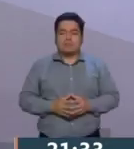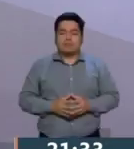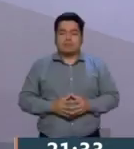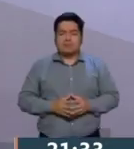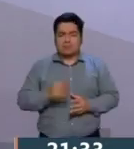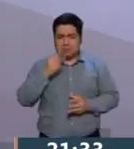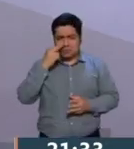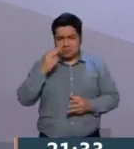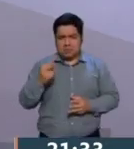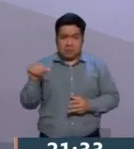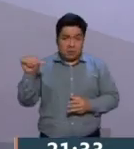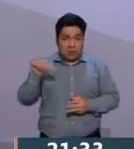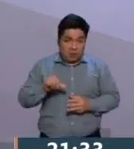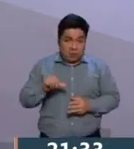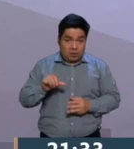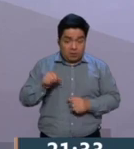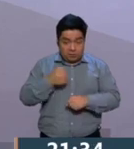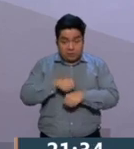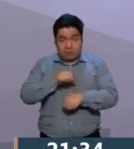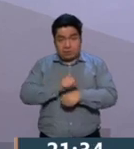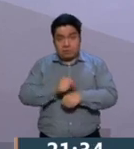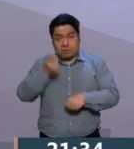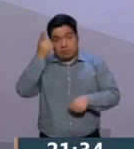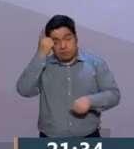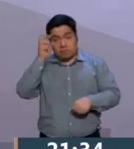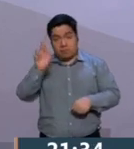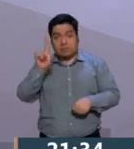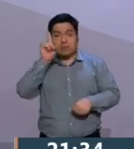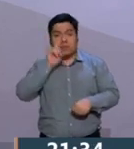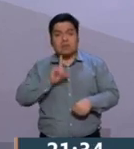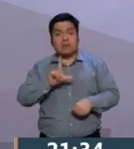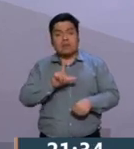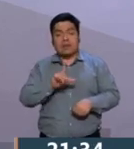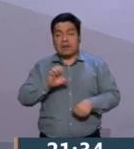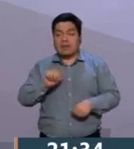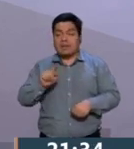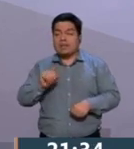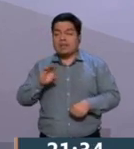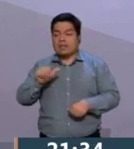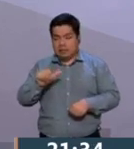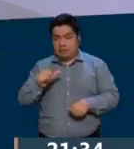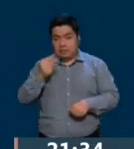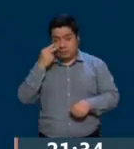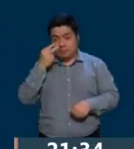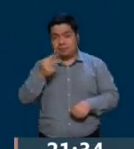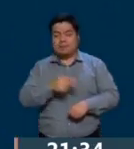veamos qué es lo que tiene para nosotros esta semana la doctora Leticia Calderón Chelius. Vamos a ver.